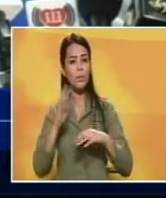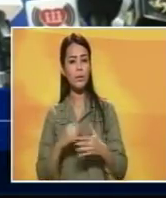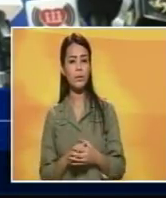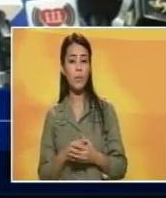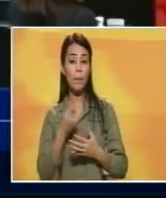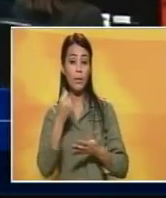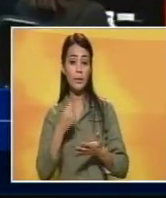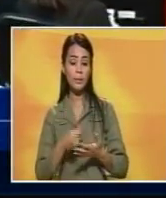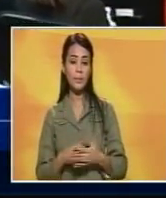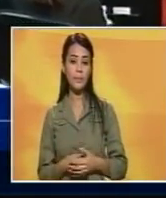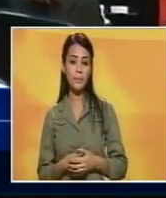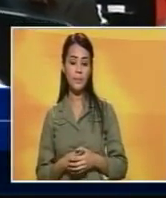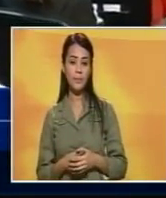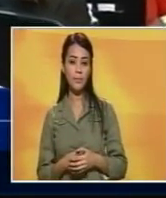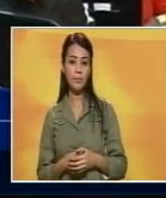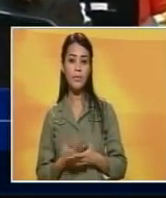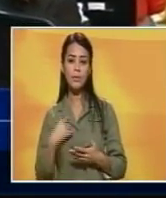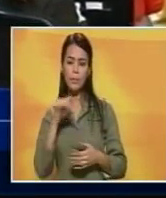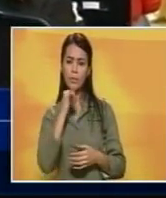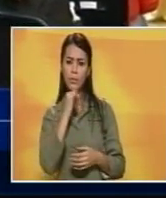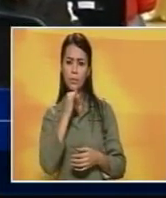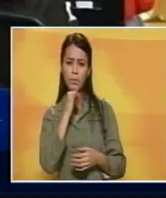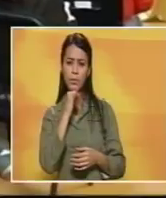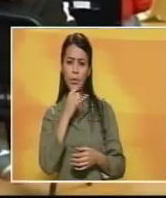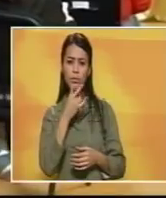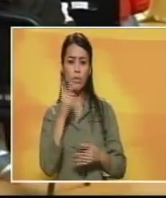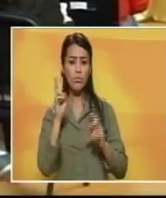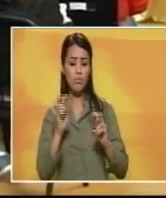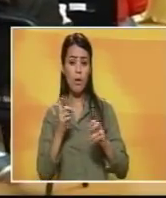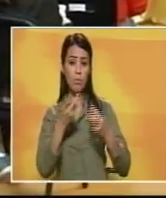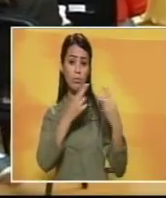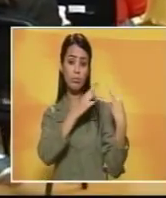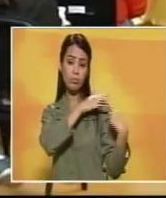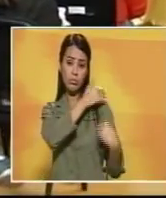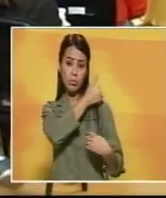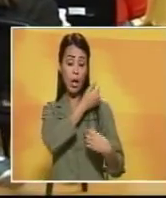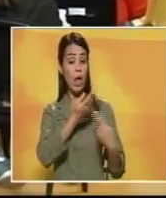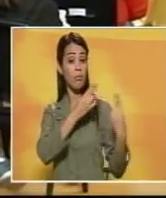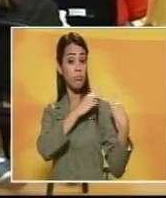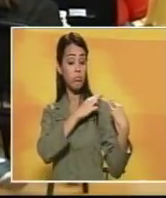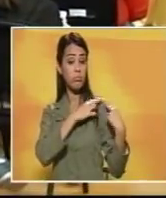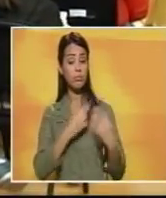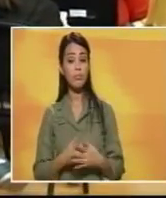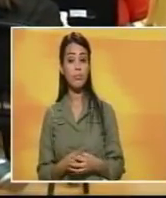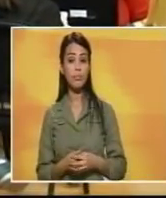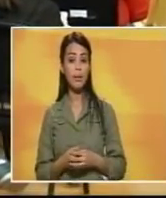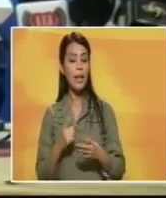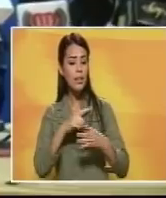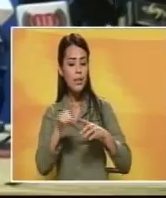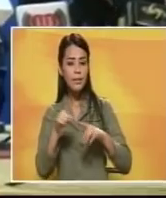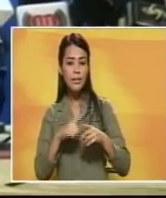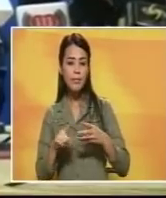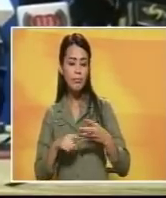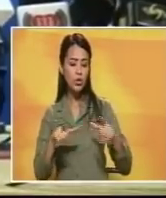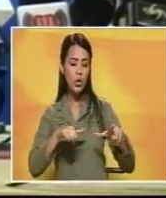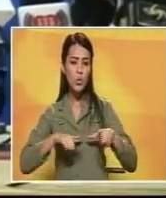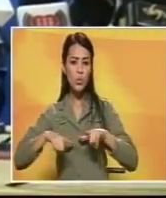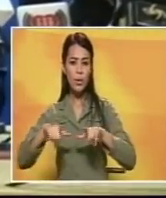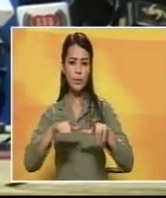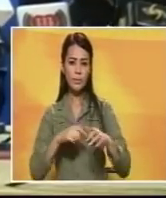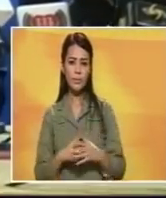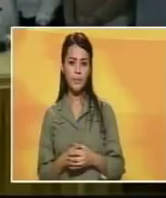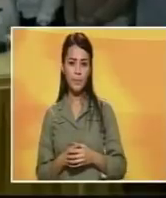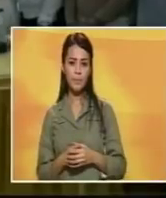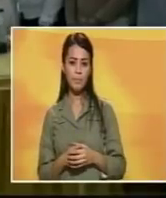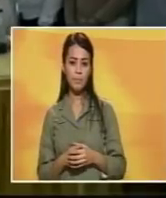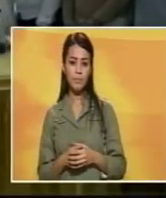150.989.694.343 bolívares. Asimismo, anunció parte de los nuevos directores que asumirán cargos en las distintas dependencias. La doctora Linda Amaro,